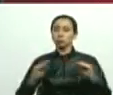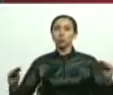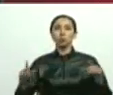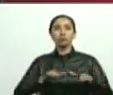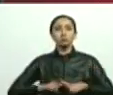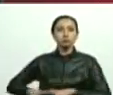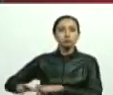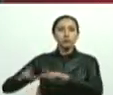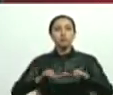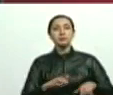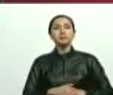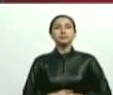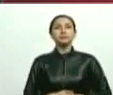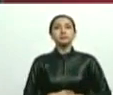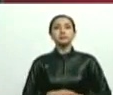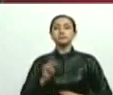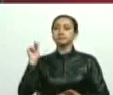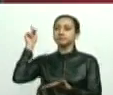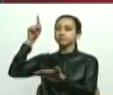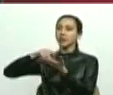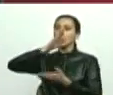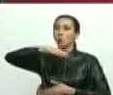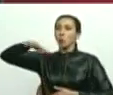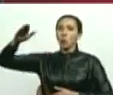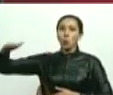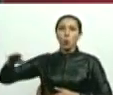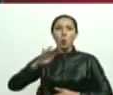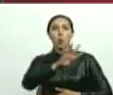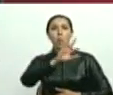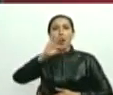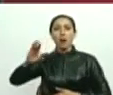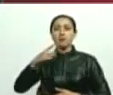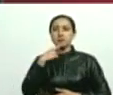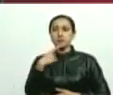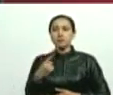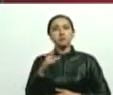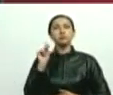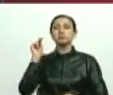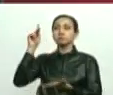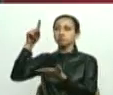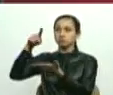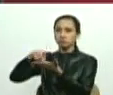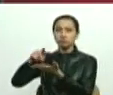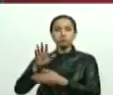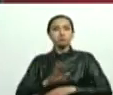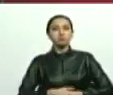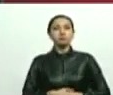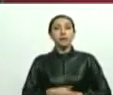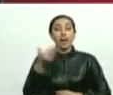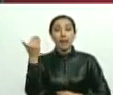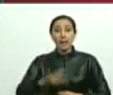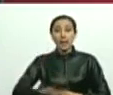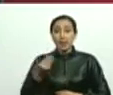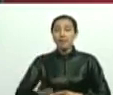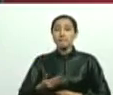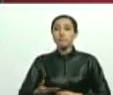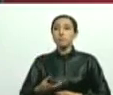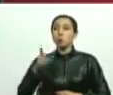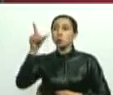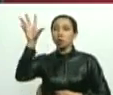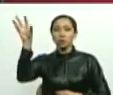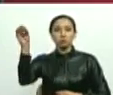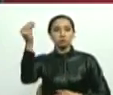está de más que vaya al cuartel de la montaña también, como dice el compañero. Pero es más importante llevar ese cuartel de la montaña